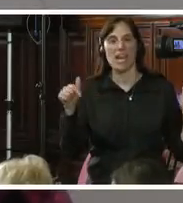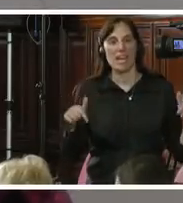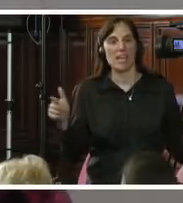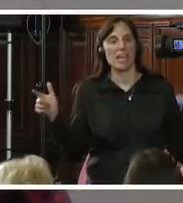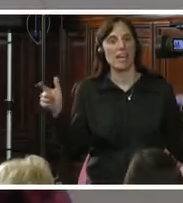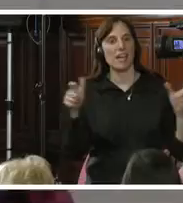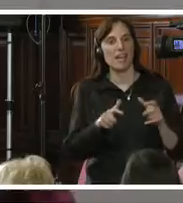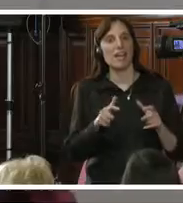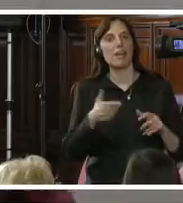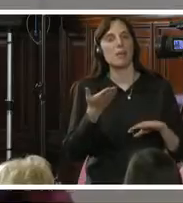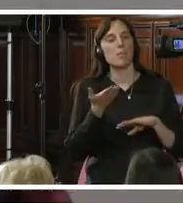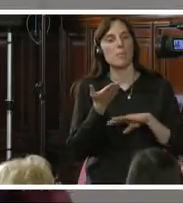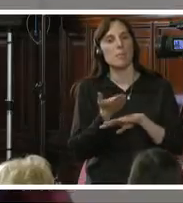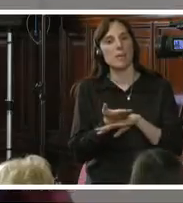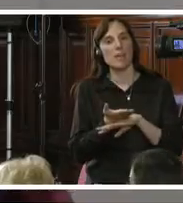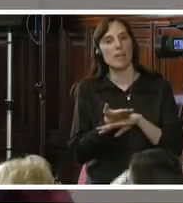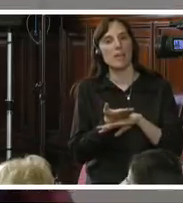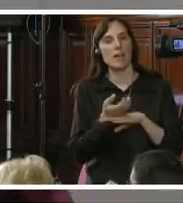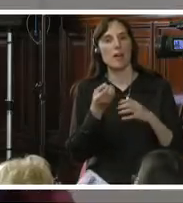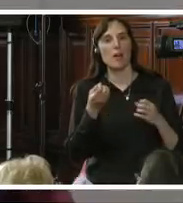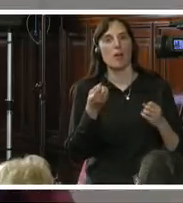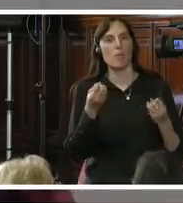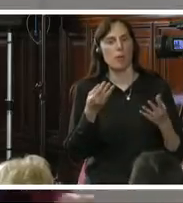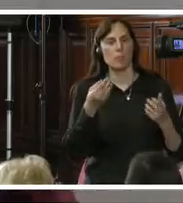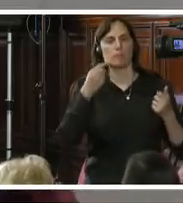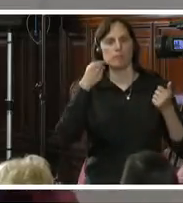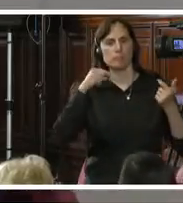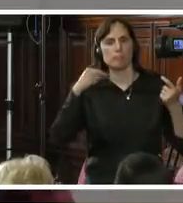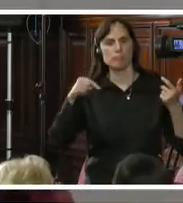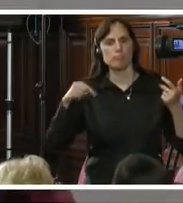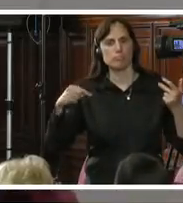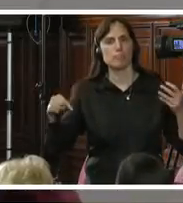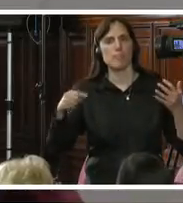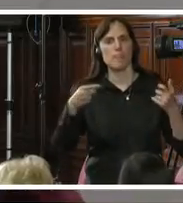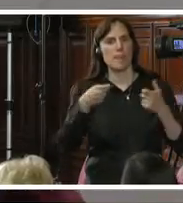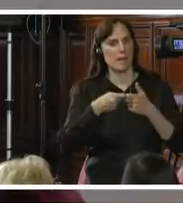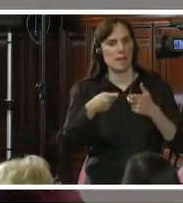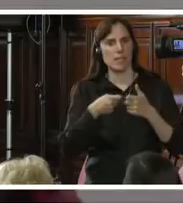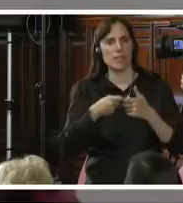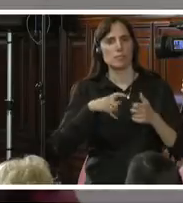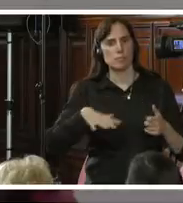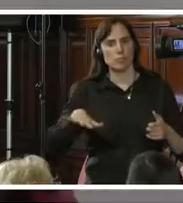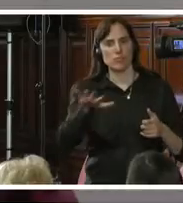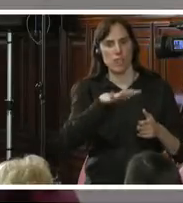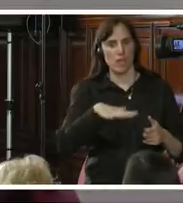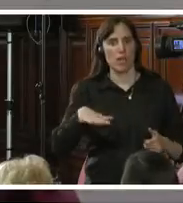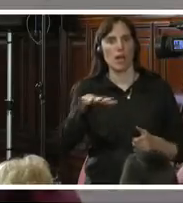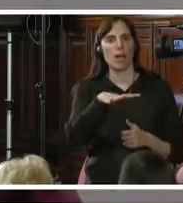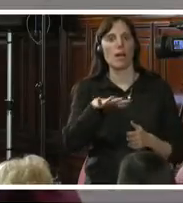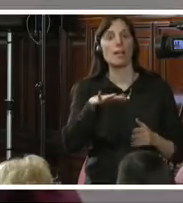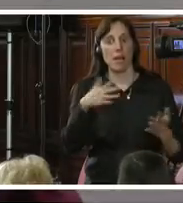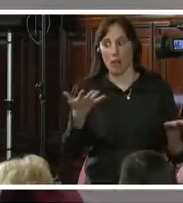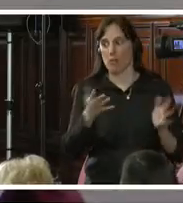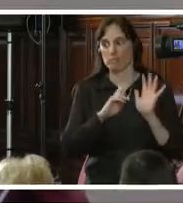fue solicitada por varias organizaciones de la sociedad civil que están